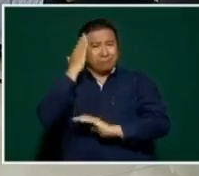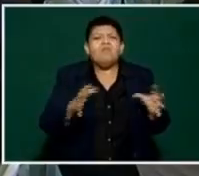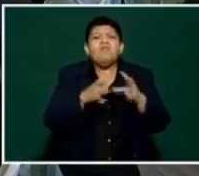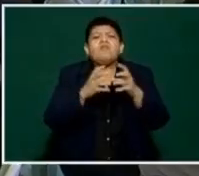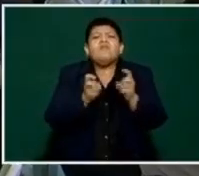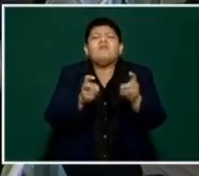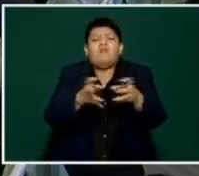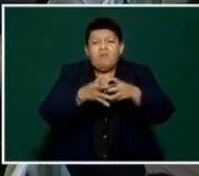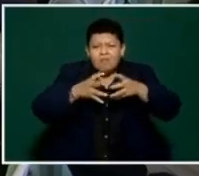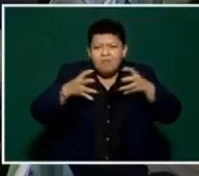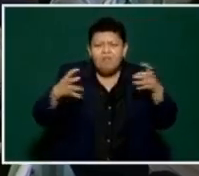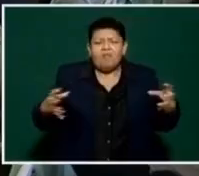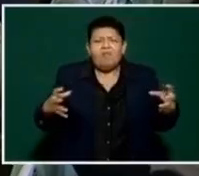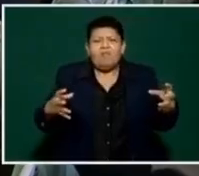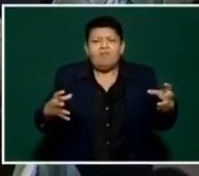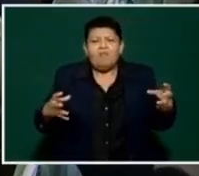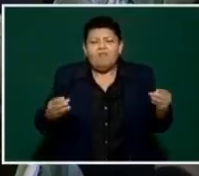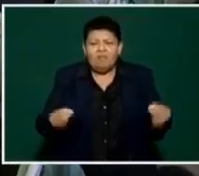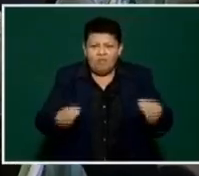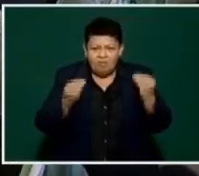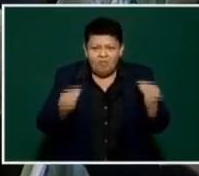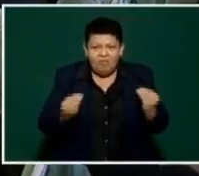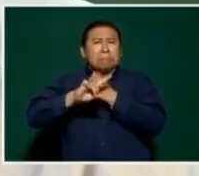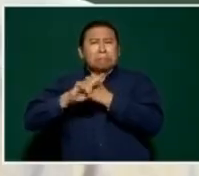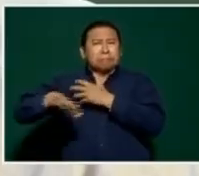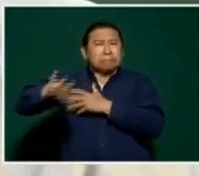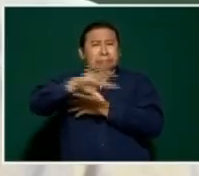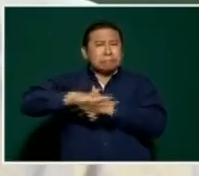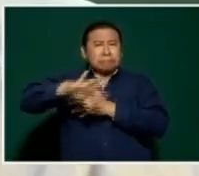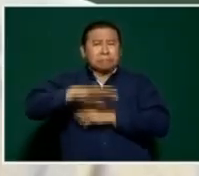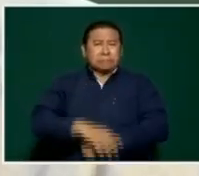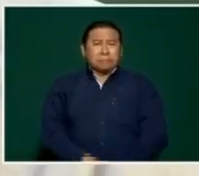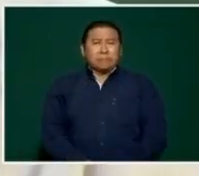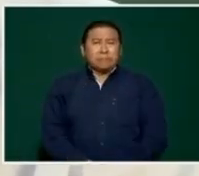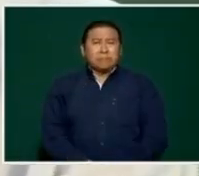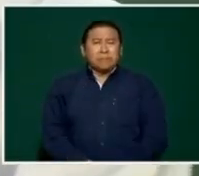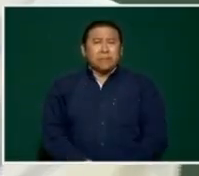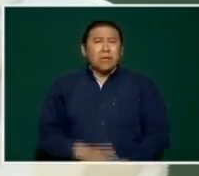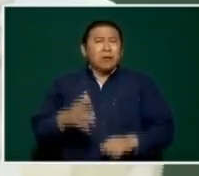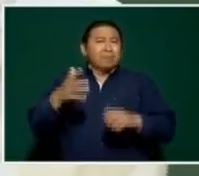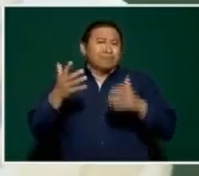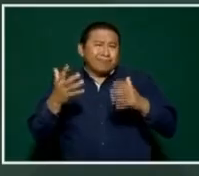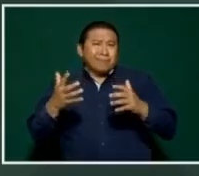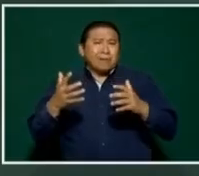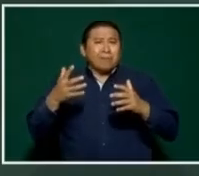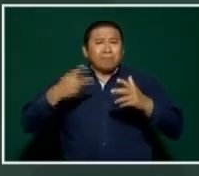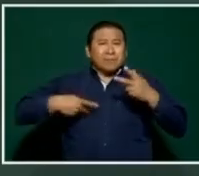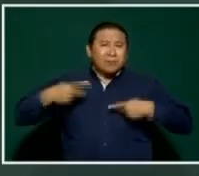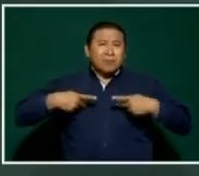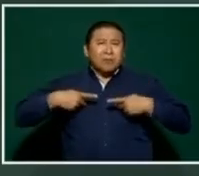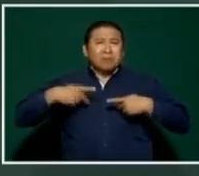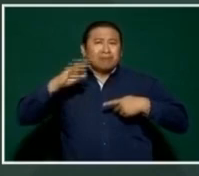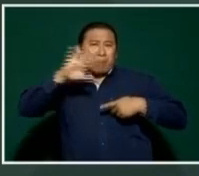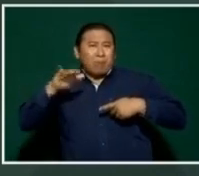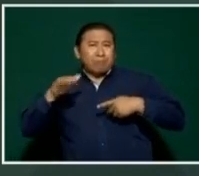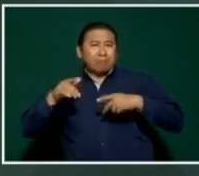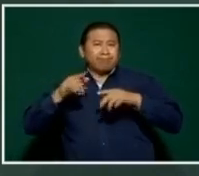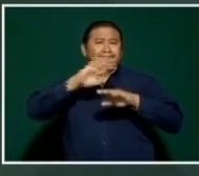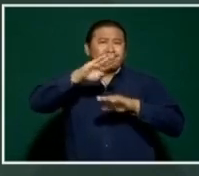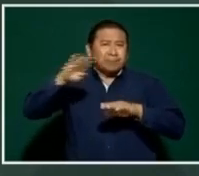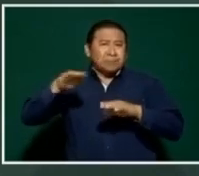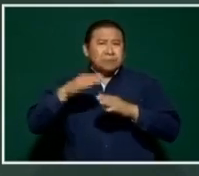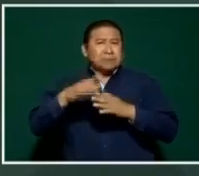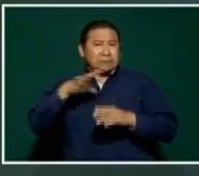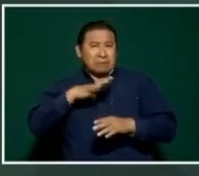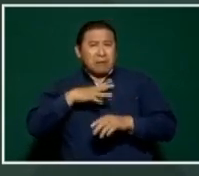manuel lópez obrador reconoció que gracias a la coordinación que existe entre el gobierno federal y el de quintana roo la violencia en este